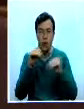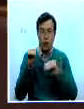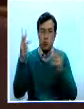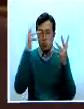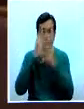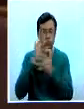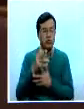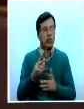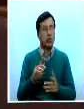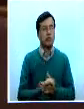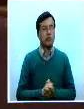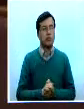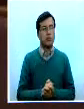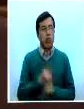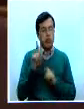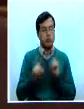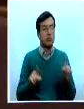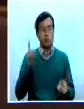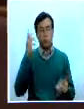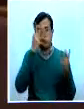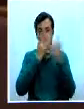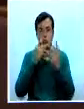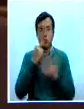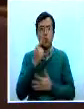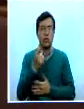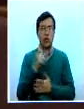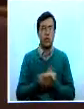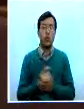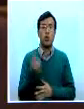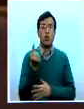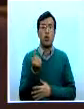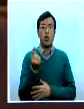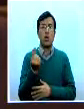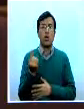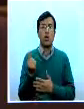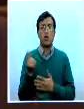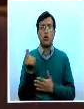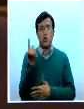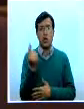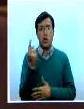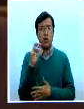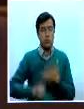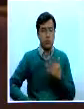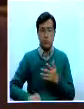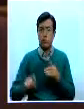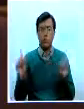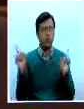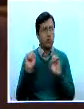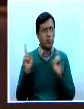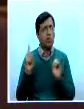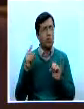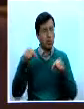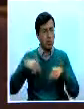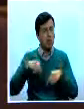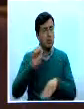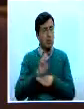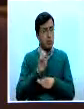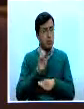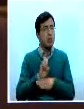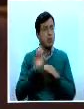que estén que haya desaparecido el concepto de utilidades de ninguna manera debemos señalar que en el país